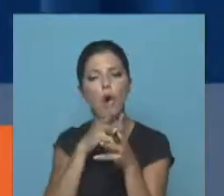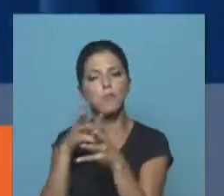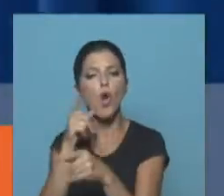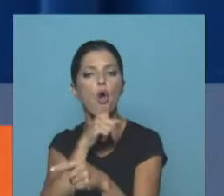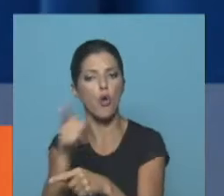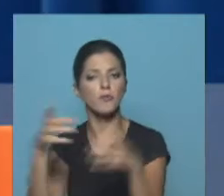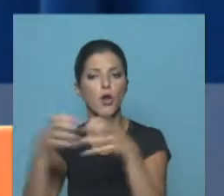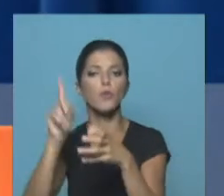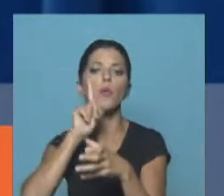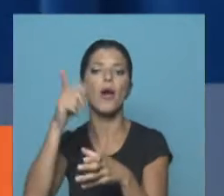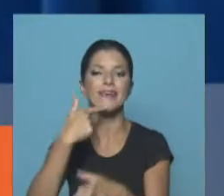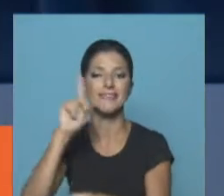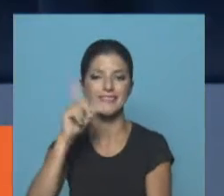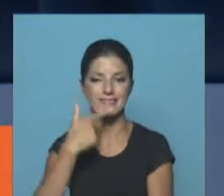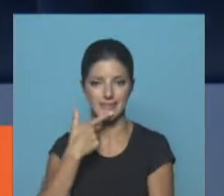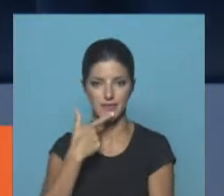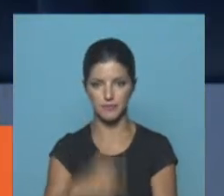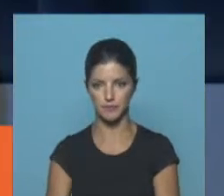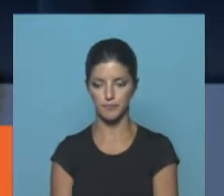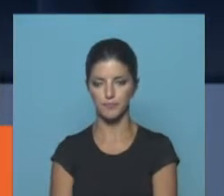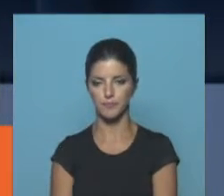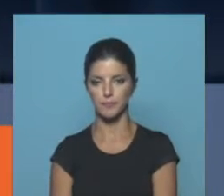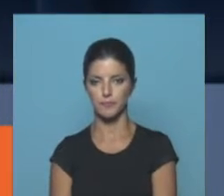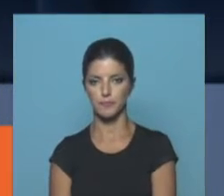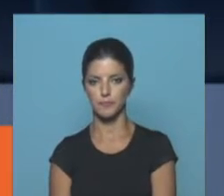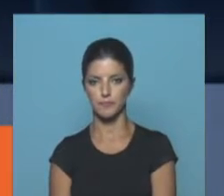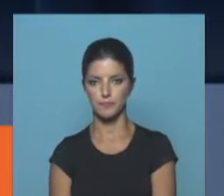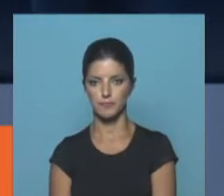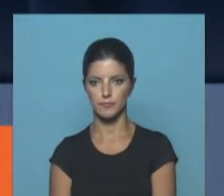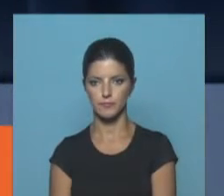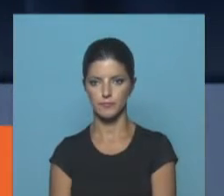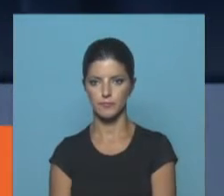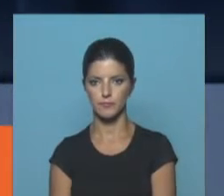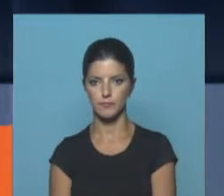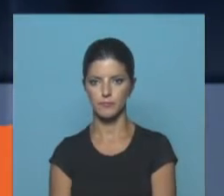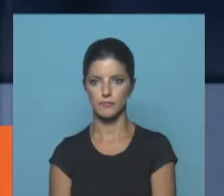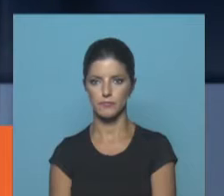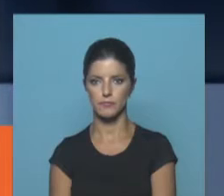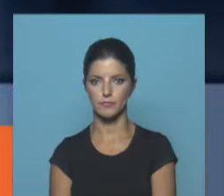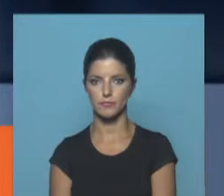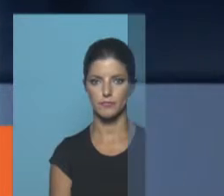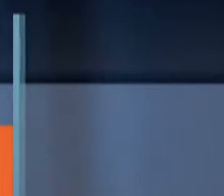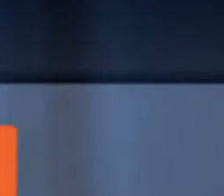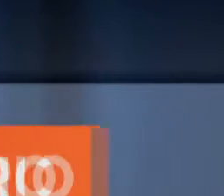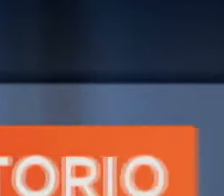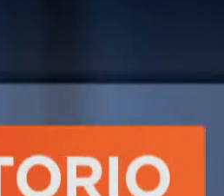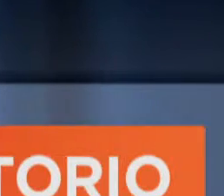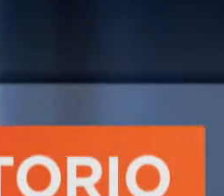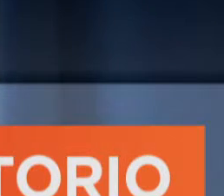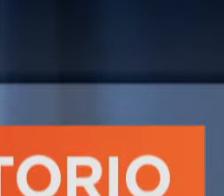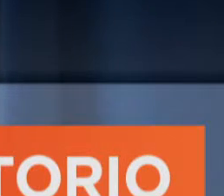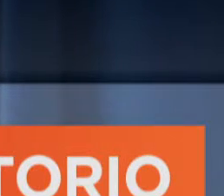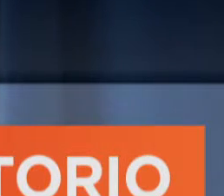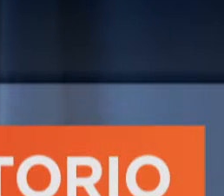Islámico. It is the president's solemn duty to protect the American people. And with this order, President Trump